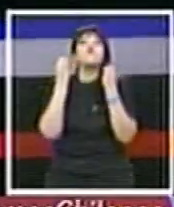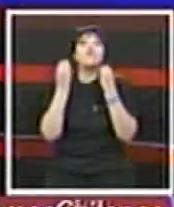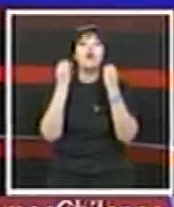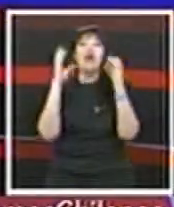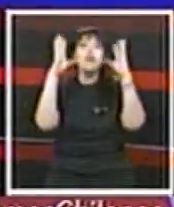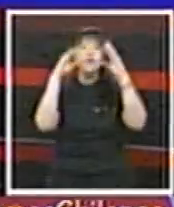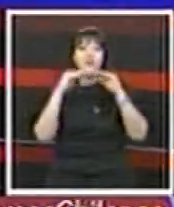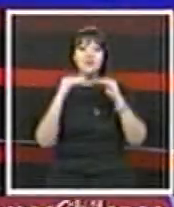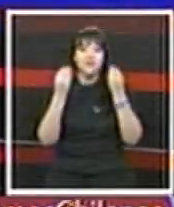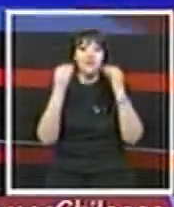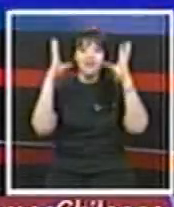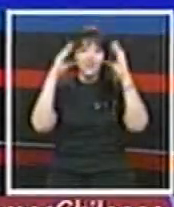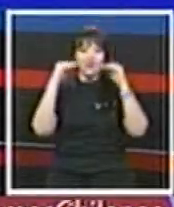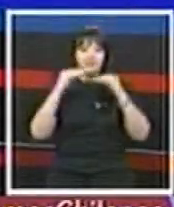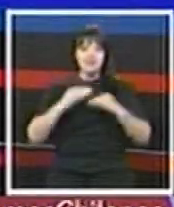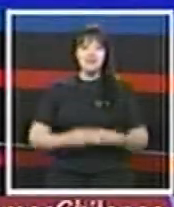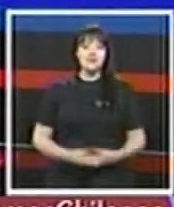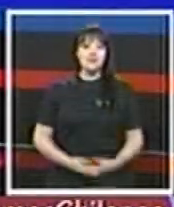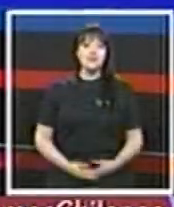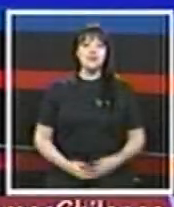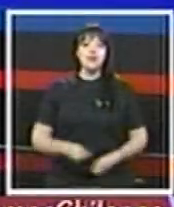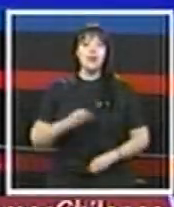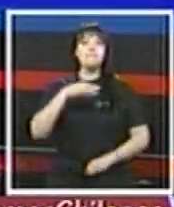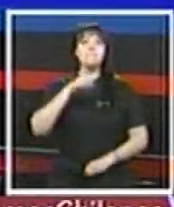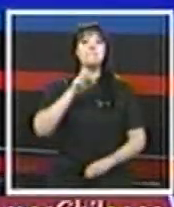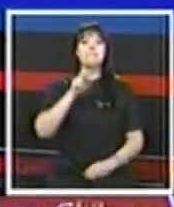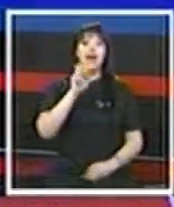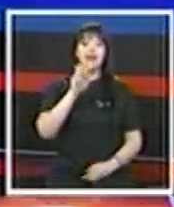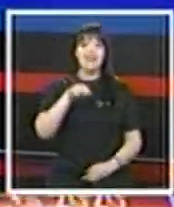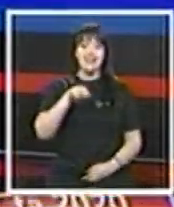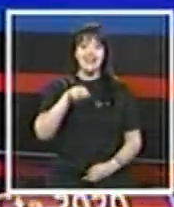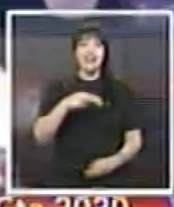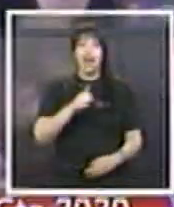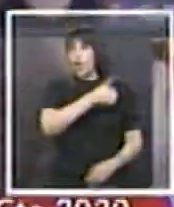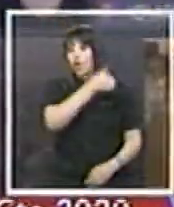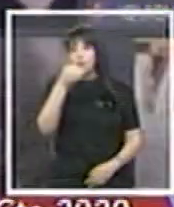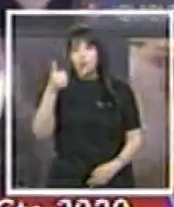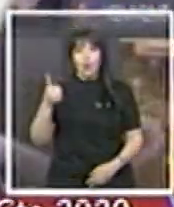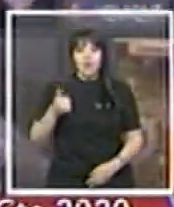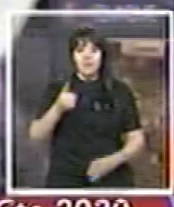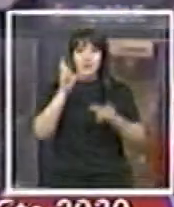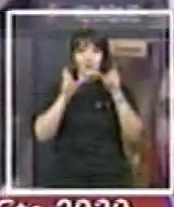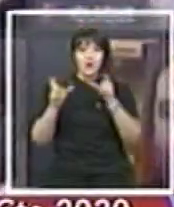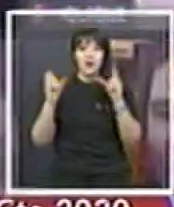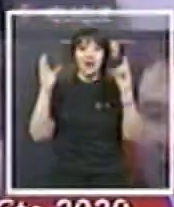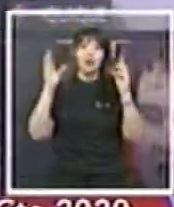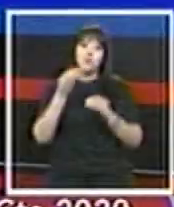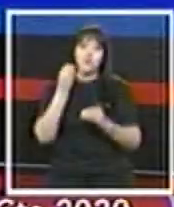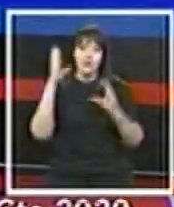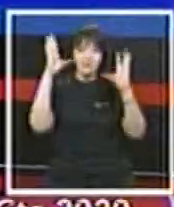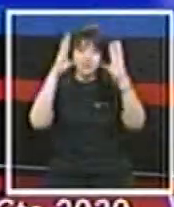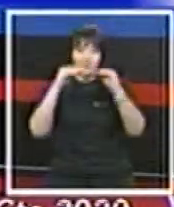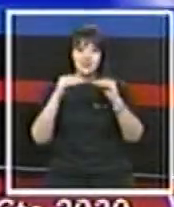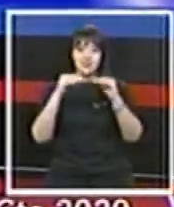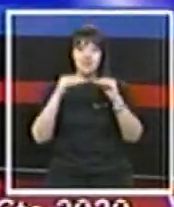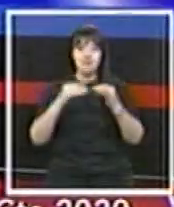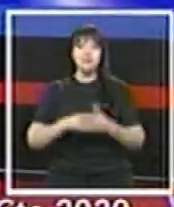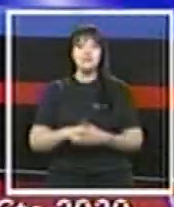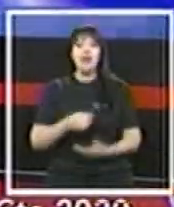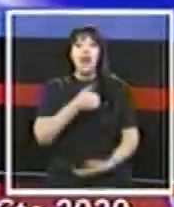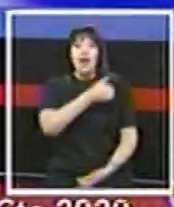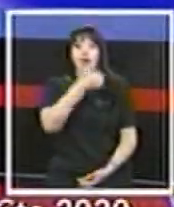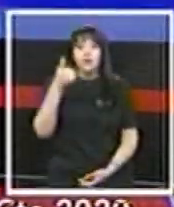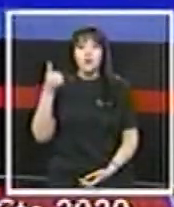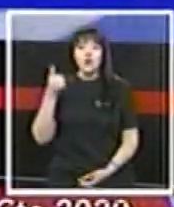noches. Buenas noches, Diana querida. Buenas noches, Martín Cárcamo. Buenas noches a todo Chile. Contentos, felices con mi compadre Pancho de saludar a toda